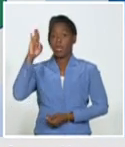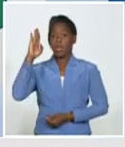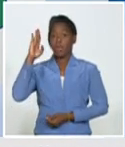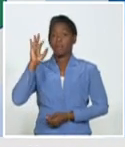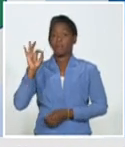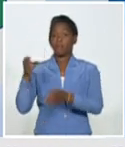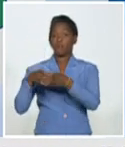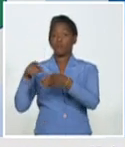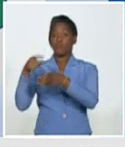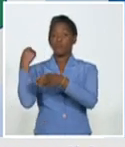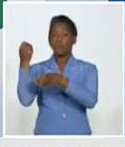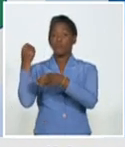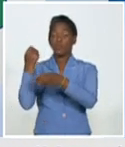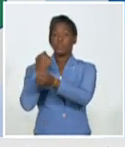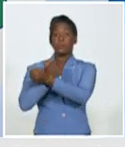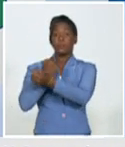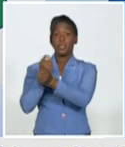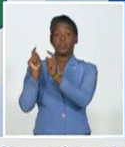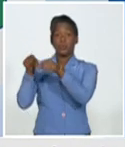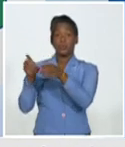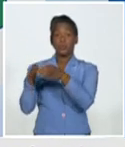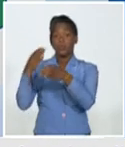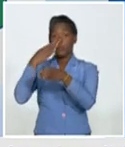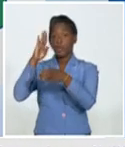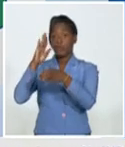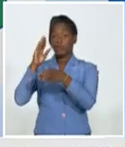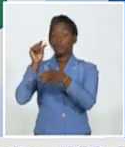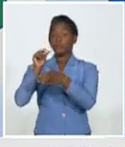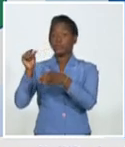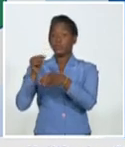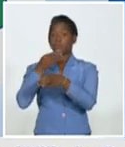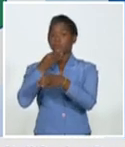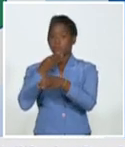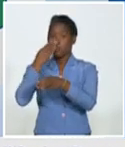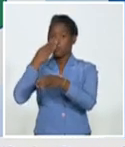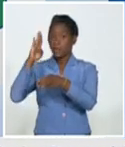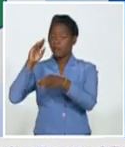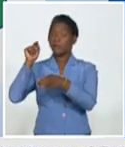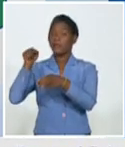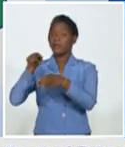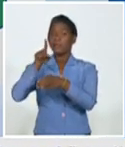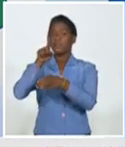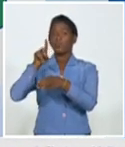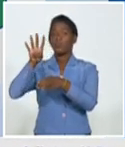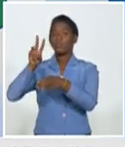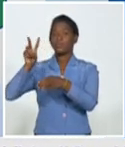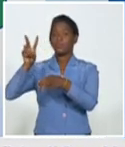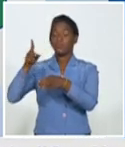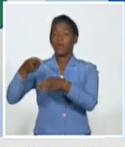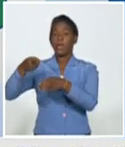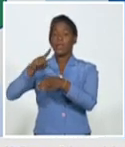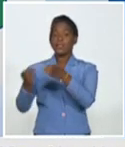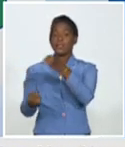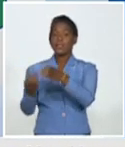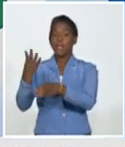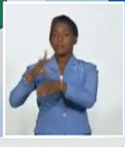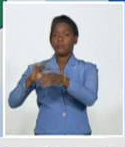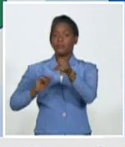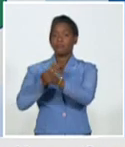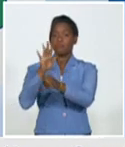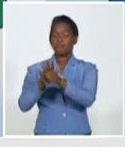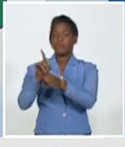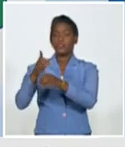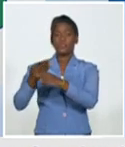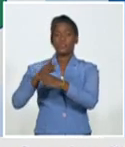riesgo, el otro grupo de edad de mucho riesgo, 142 casos ayer, el